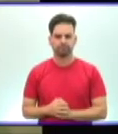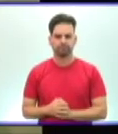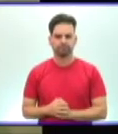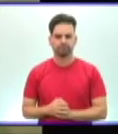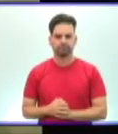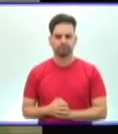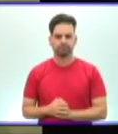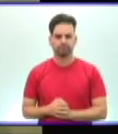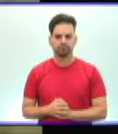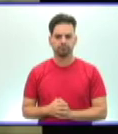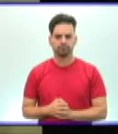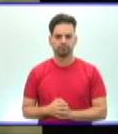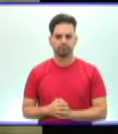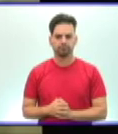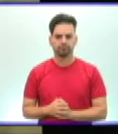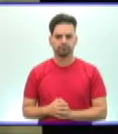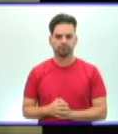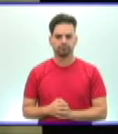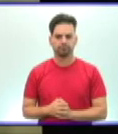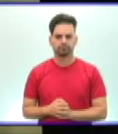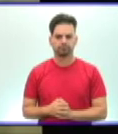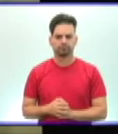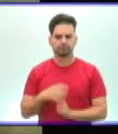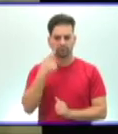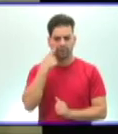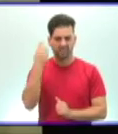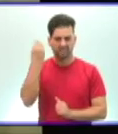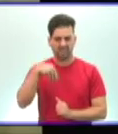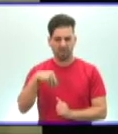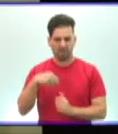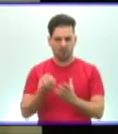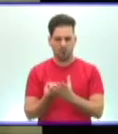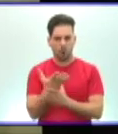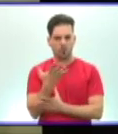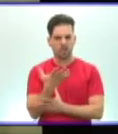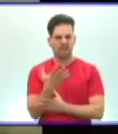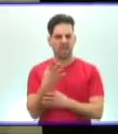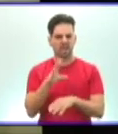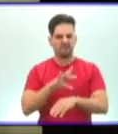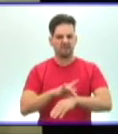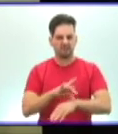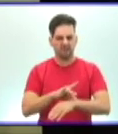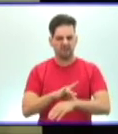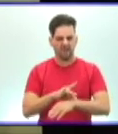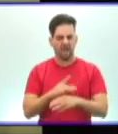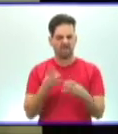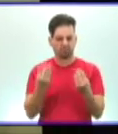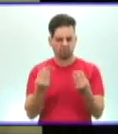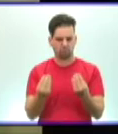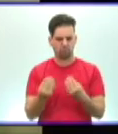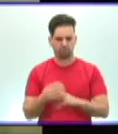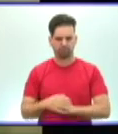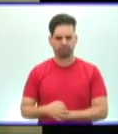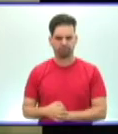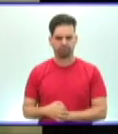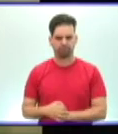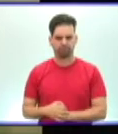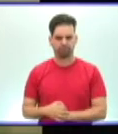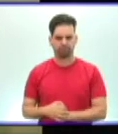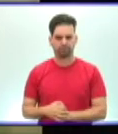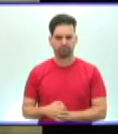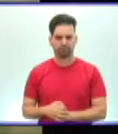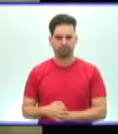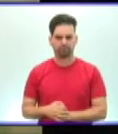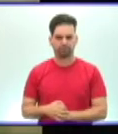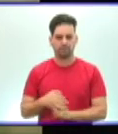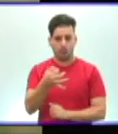entender el origen de muchas enfermedades y que ha sido una publicación de la World World Foundation, una organización, el Fondo para la Naturaleza,